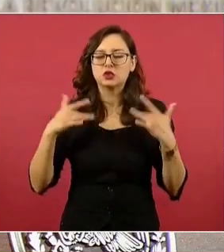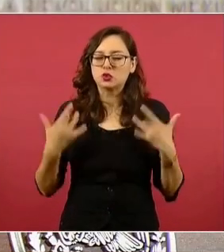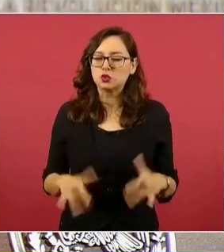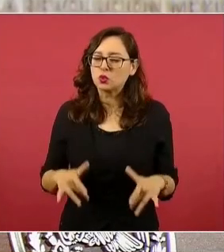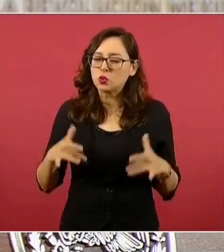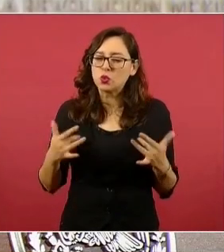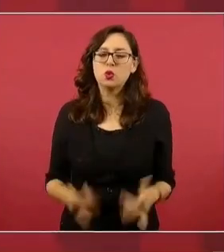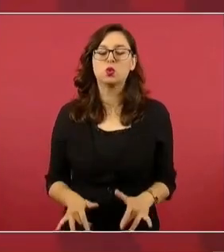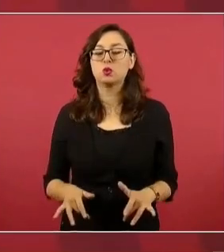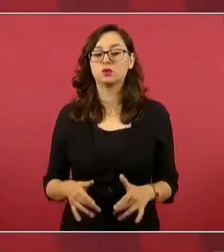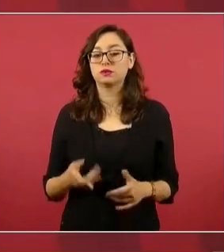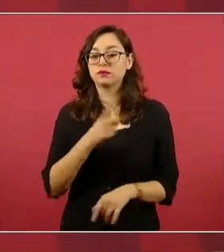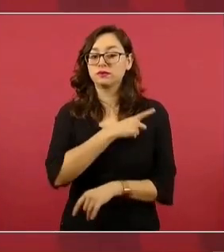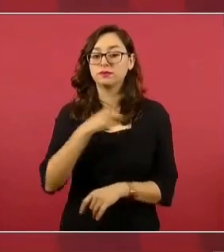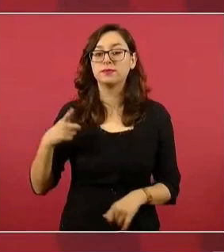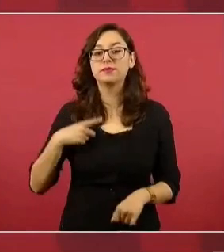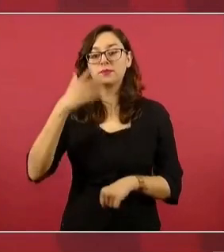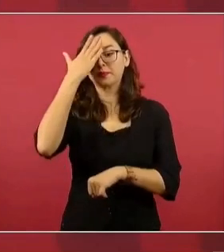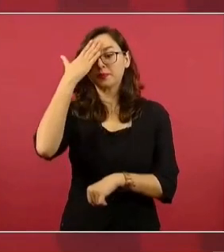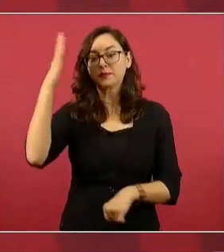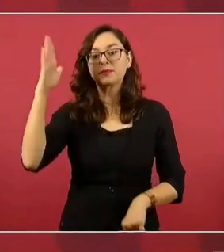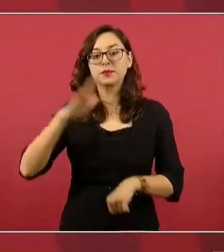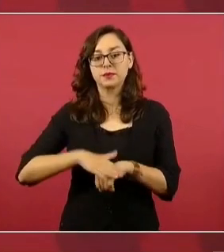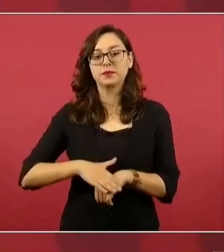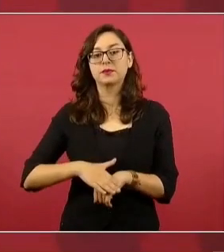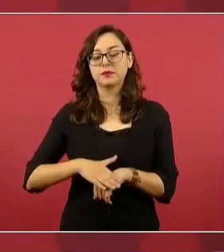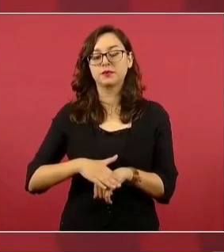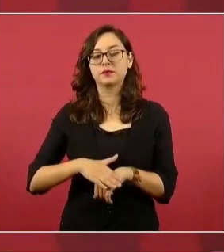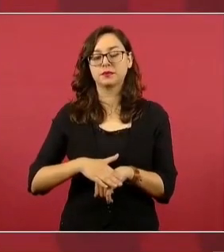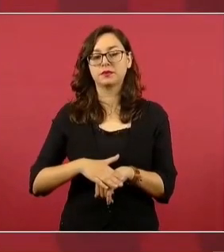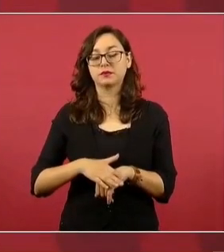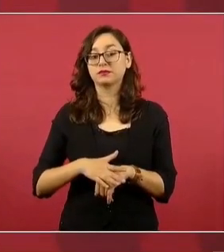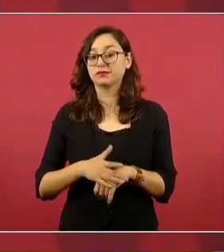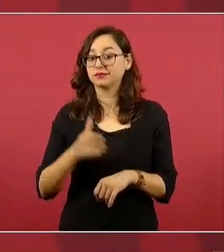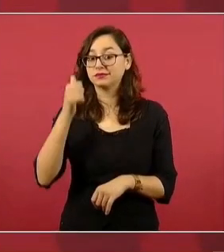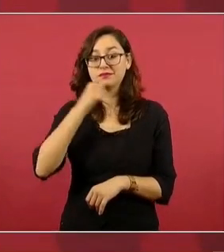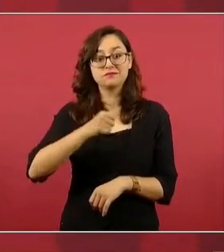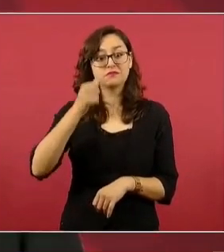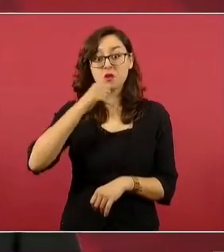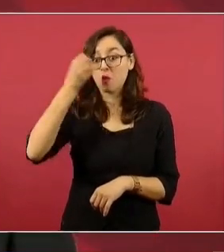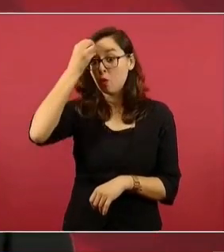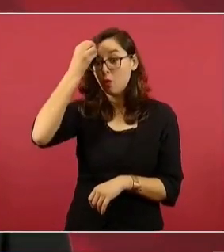de cómo el conservadurismo